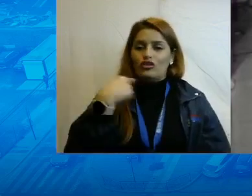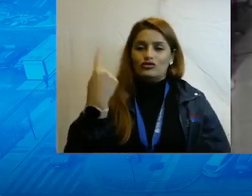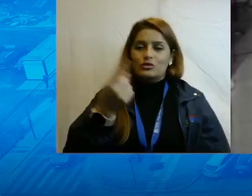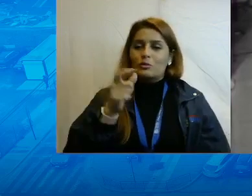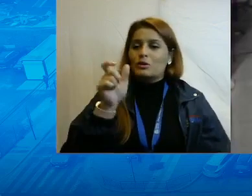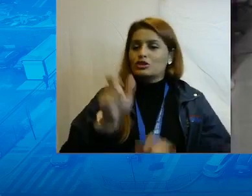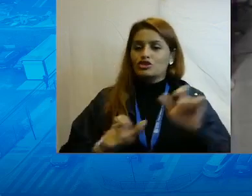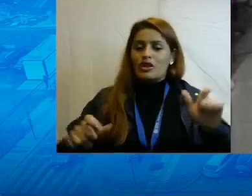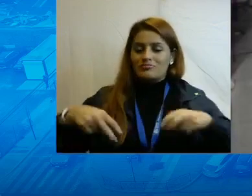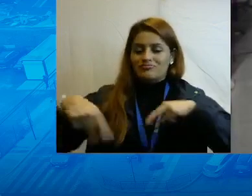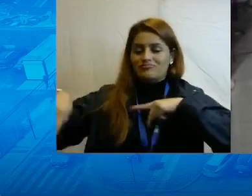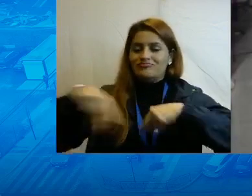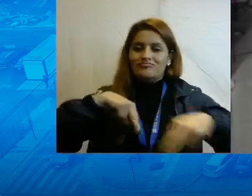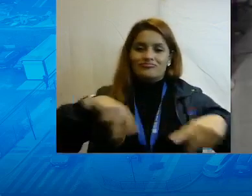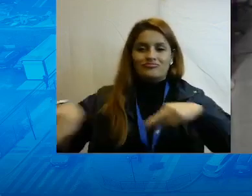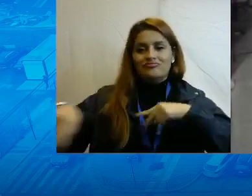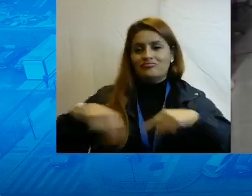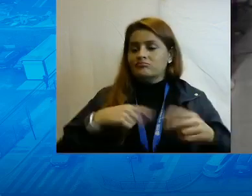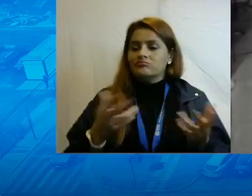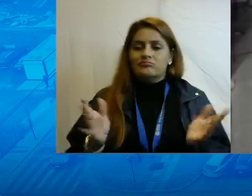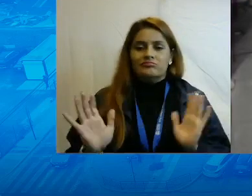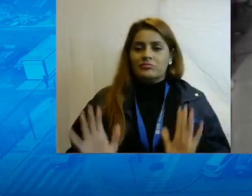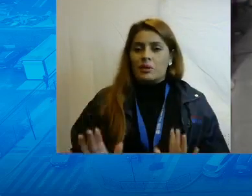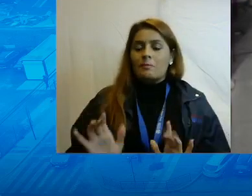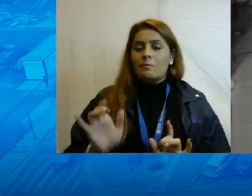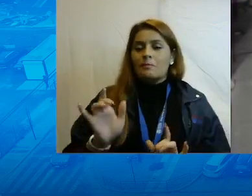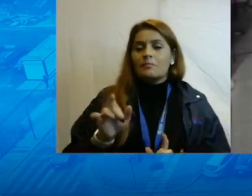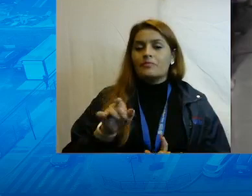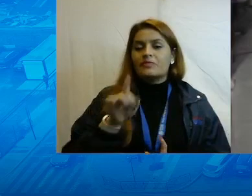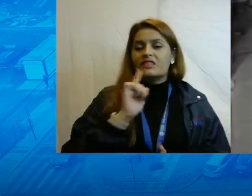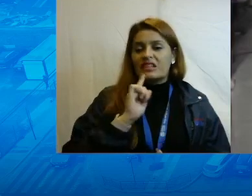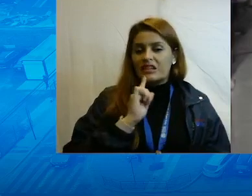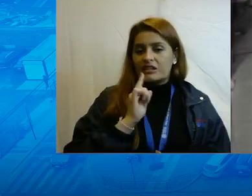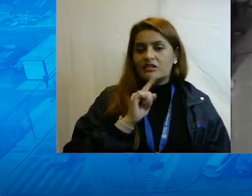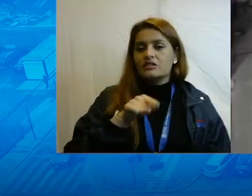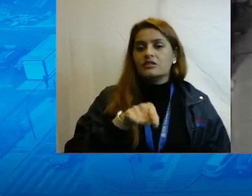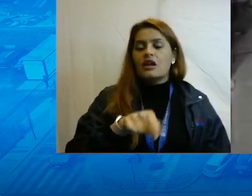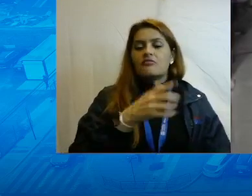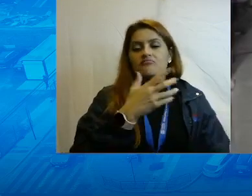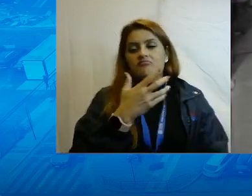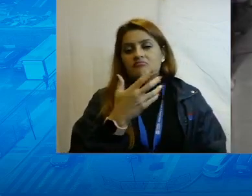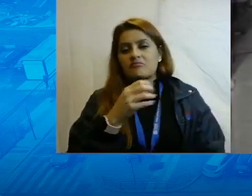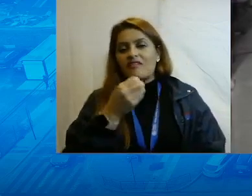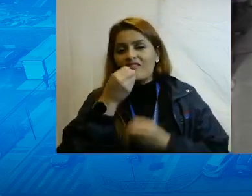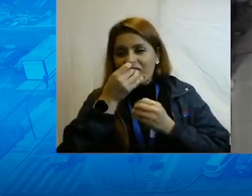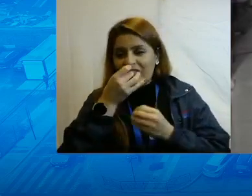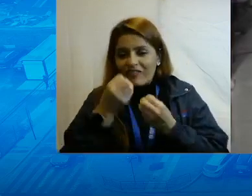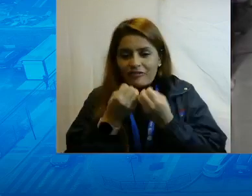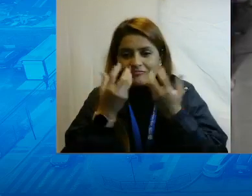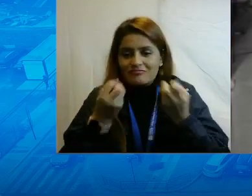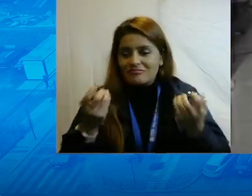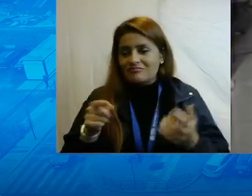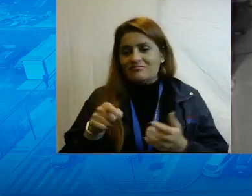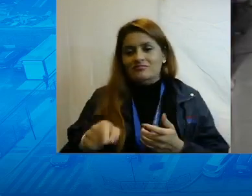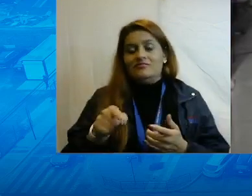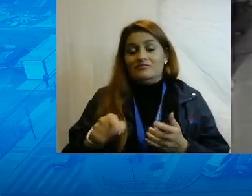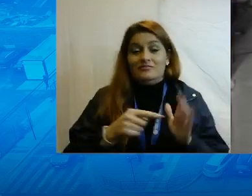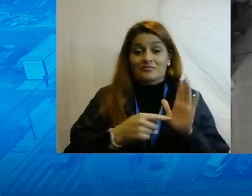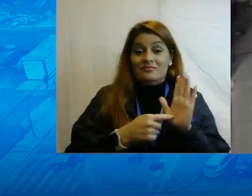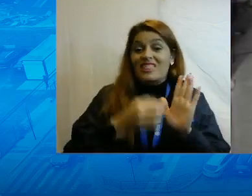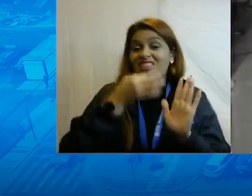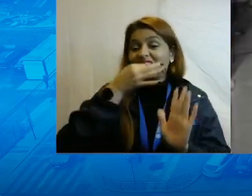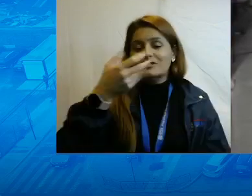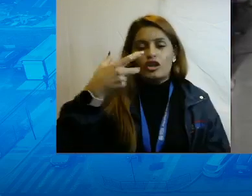circulación peatonal, conformada generalmente por especies vegetales, otros elementos complementarios, lo que conocemos. Pero entre la palabra